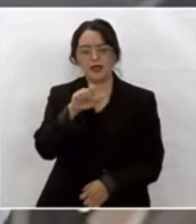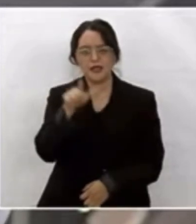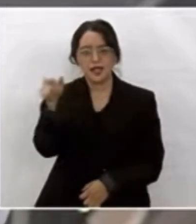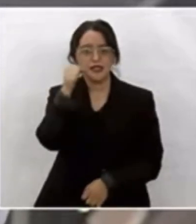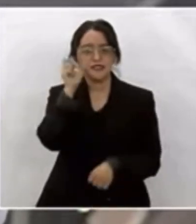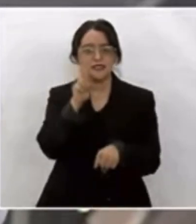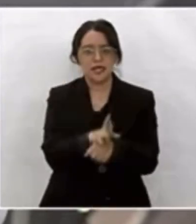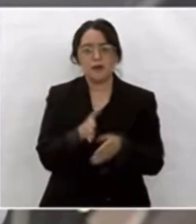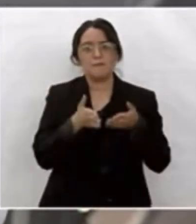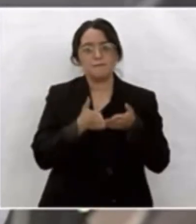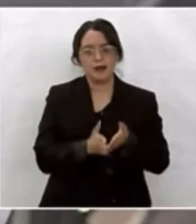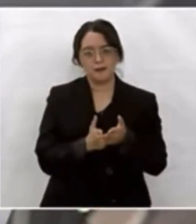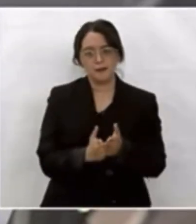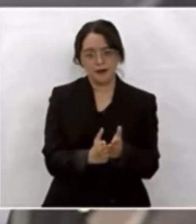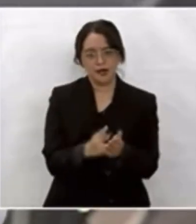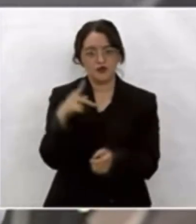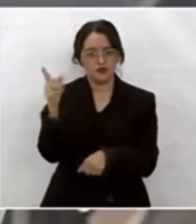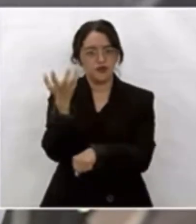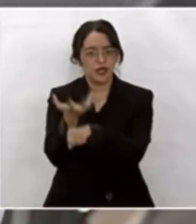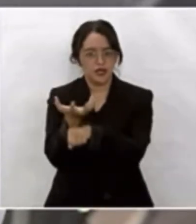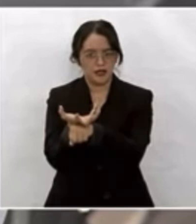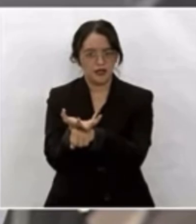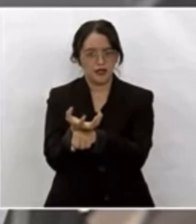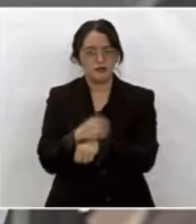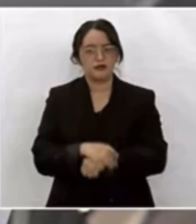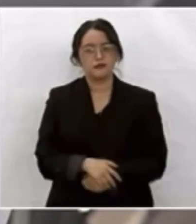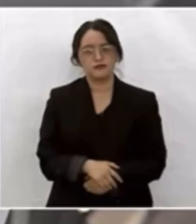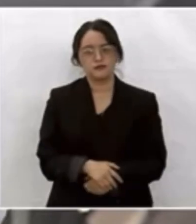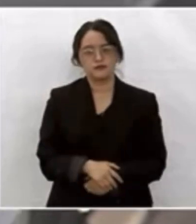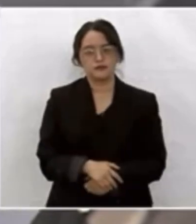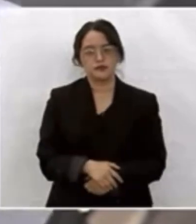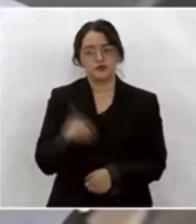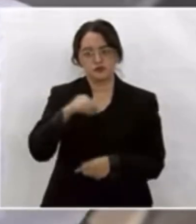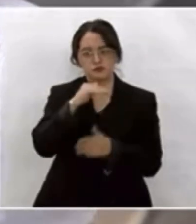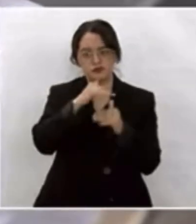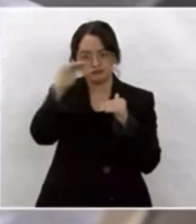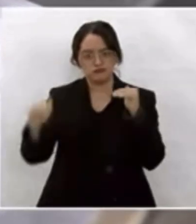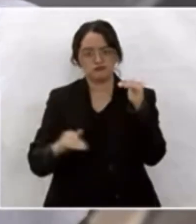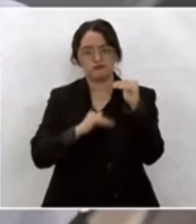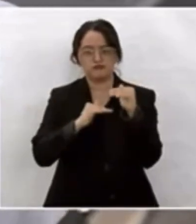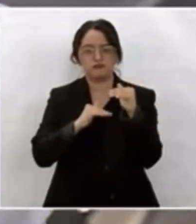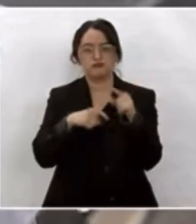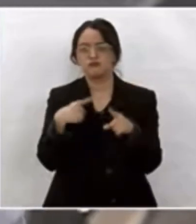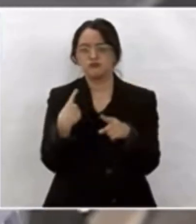secretario de Marina y su segundo era en ese